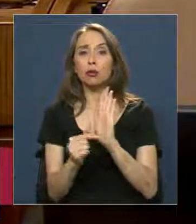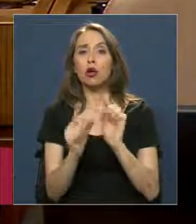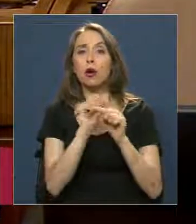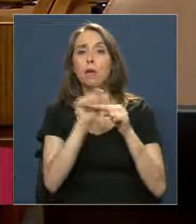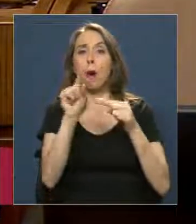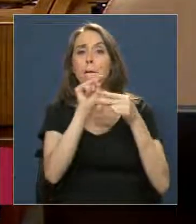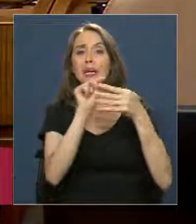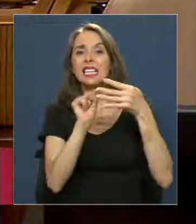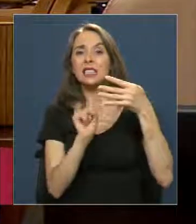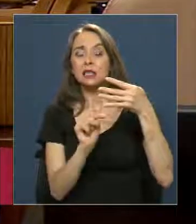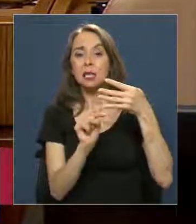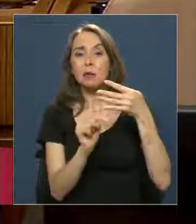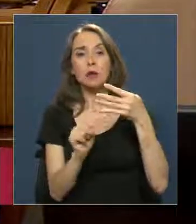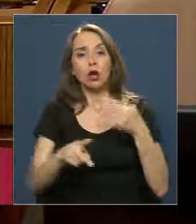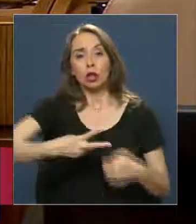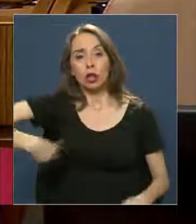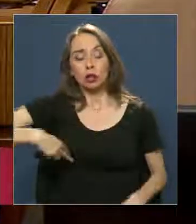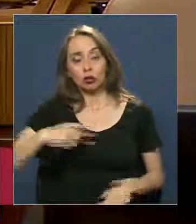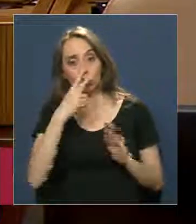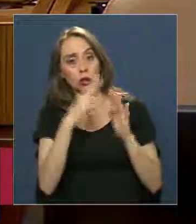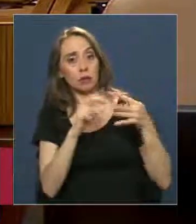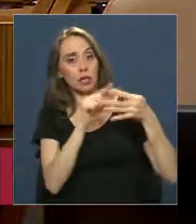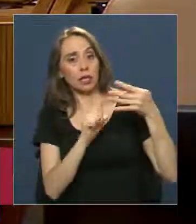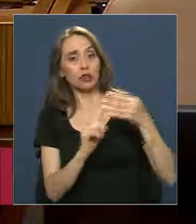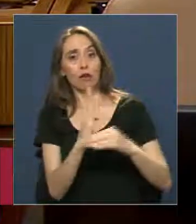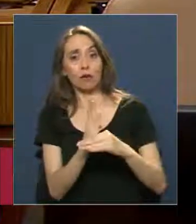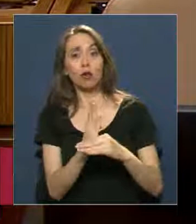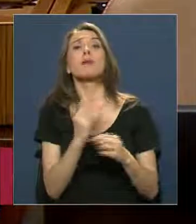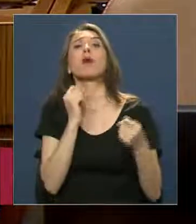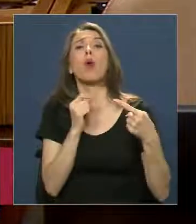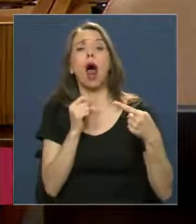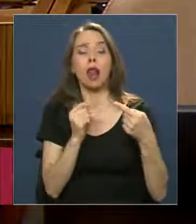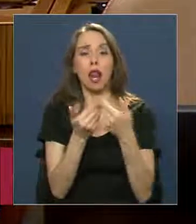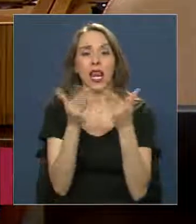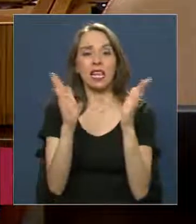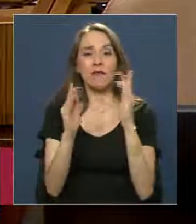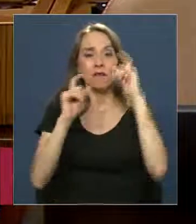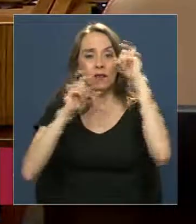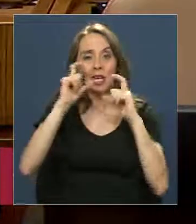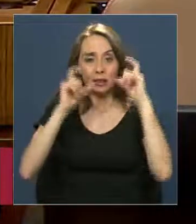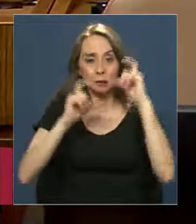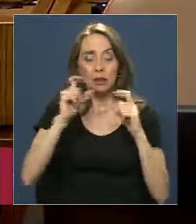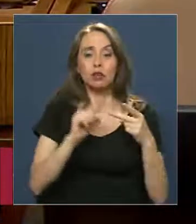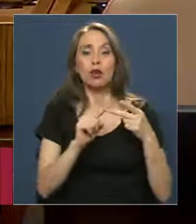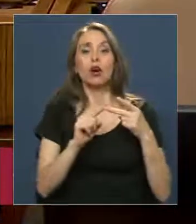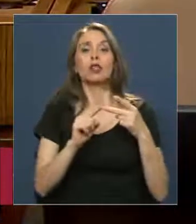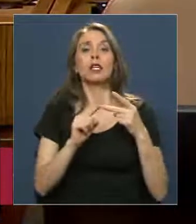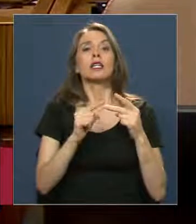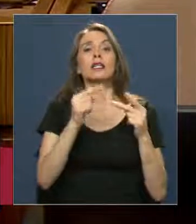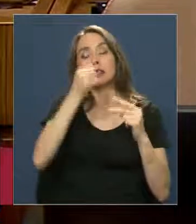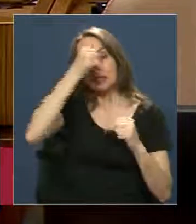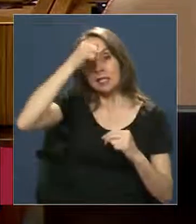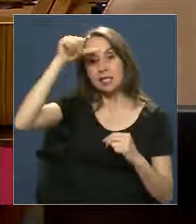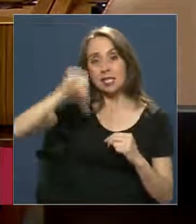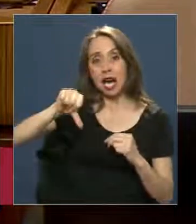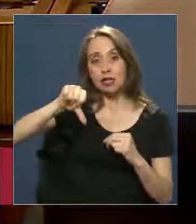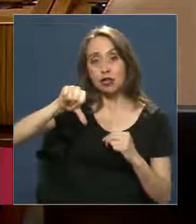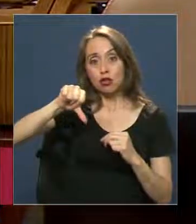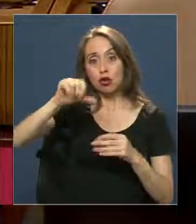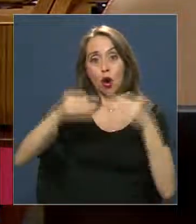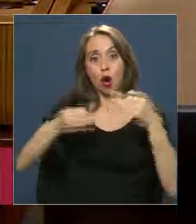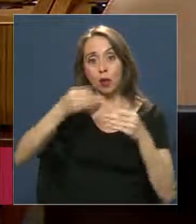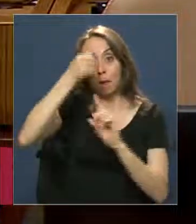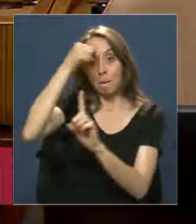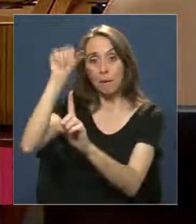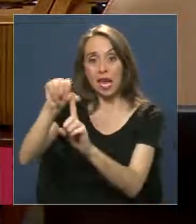nosotros vemos como fundamentales, como lo son la libertad de expresión, la proporcionalidad de las sanciones penales. En